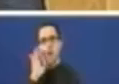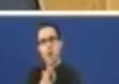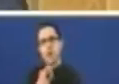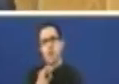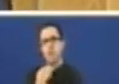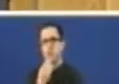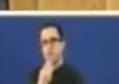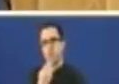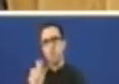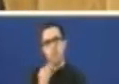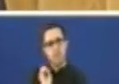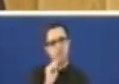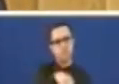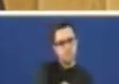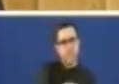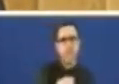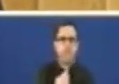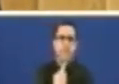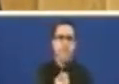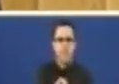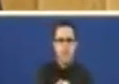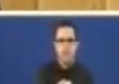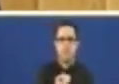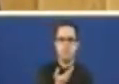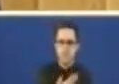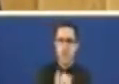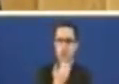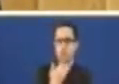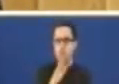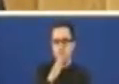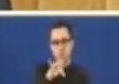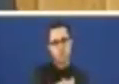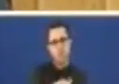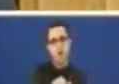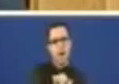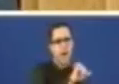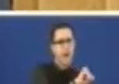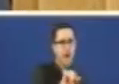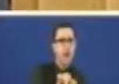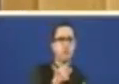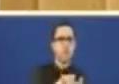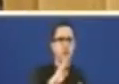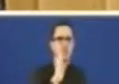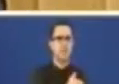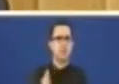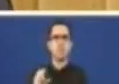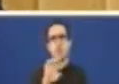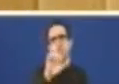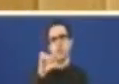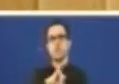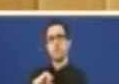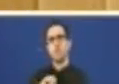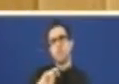ten que dicir, e volvo a repetir, hai precedentes de sancións impostas por comunidades autónomas en materia